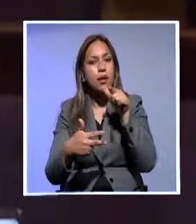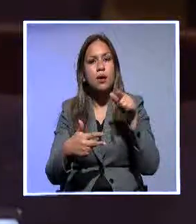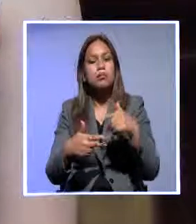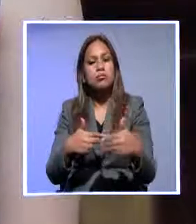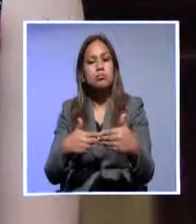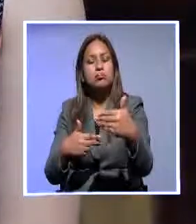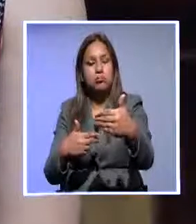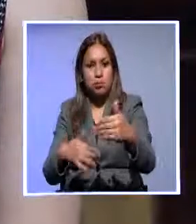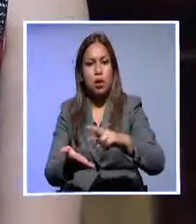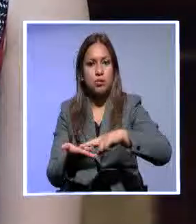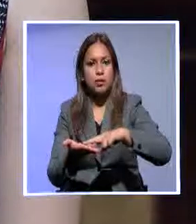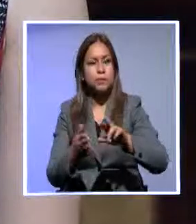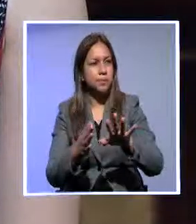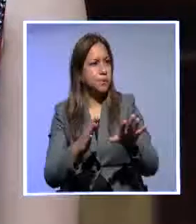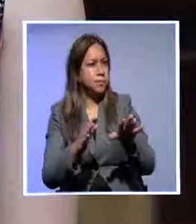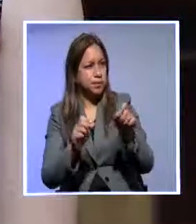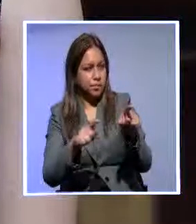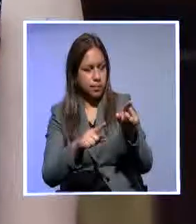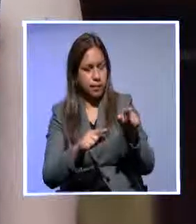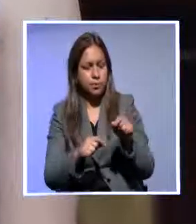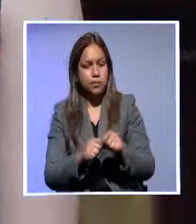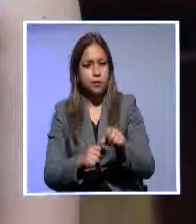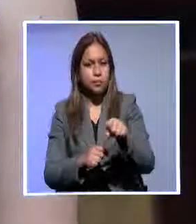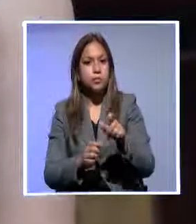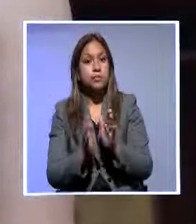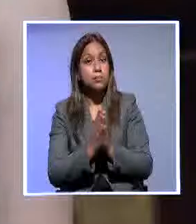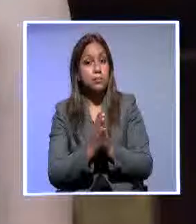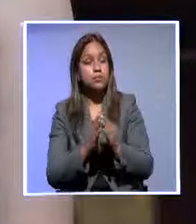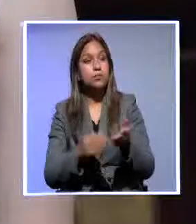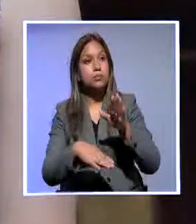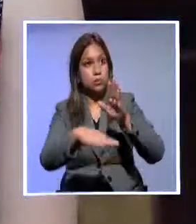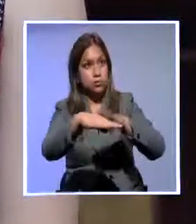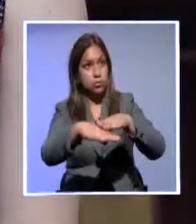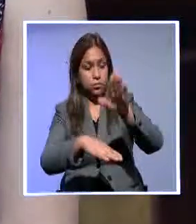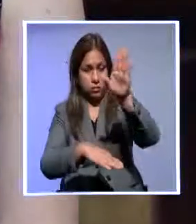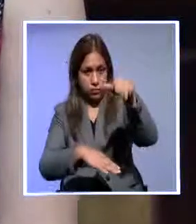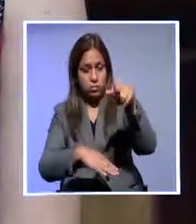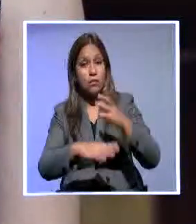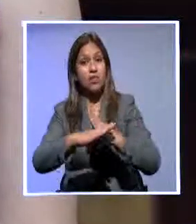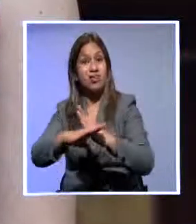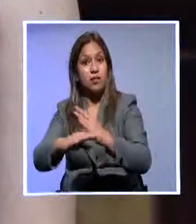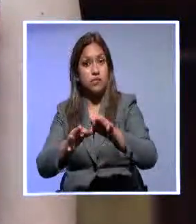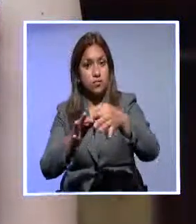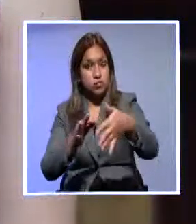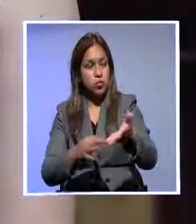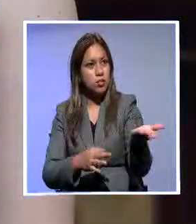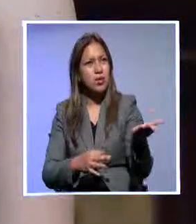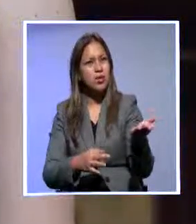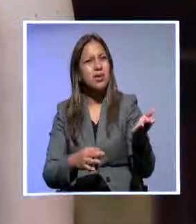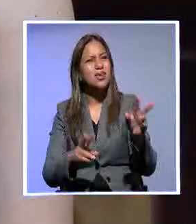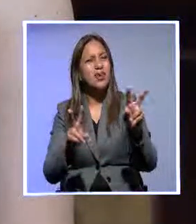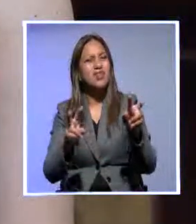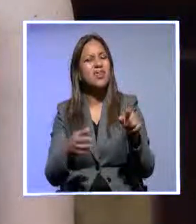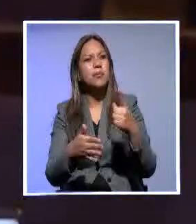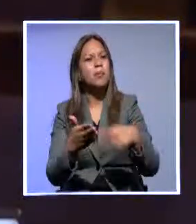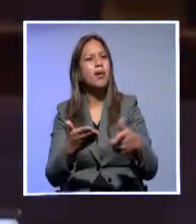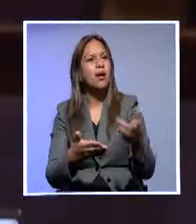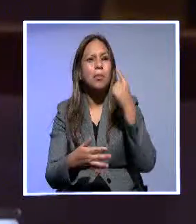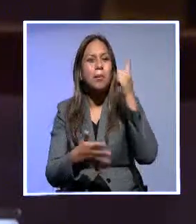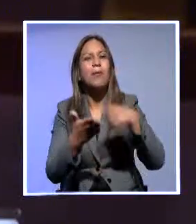vamos un poco por parte es la convocatoria el pedido de comparecencia del defensor público en qué contexto vamos de ahí